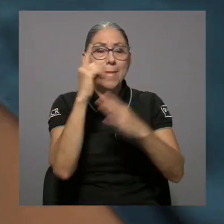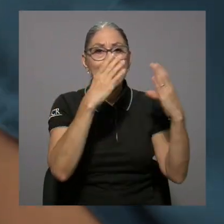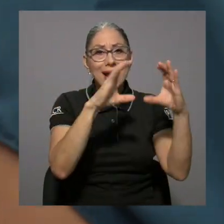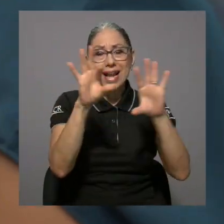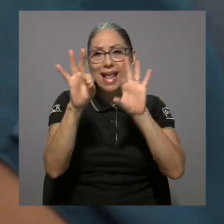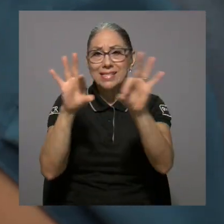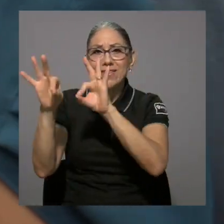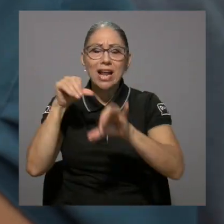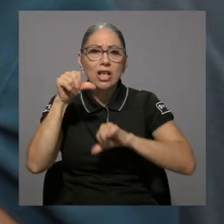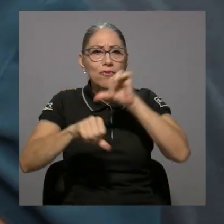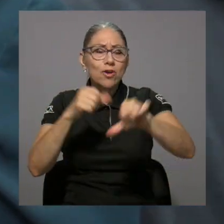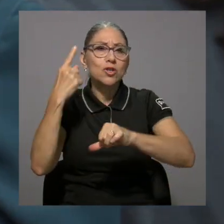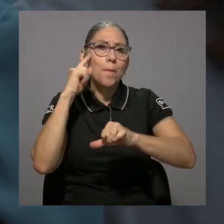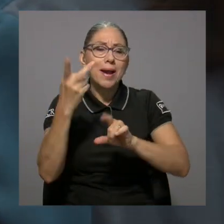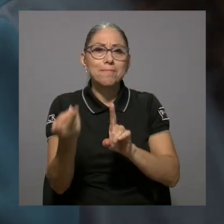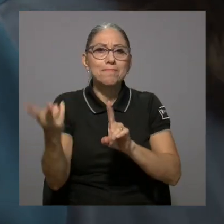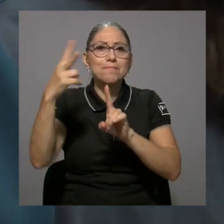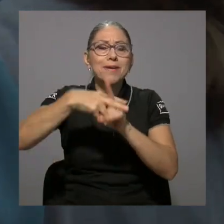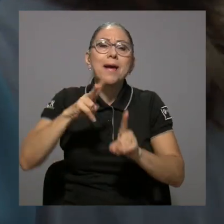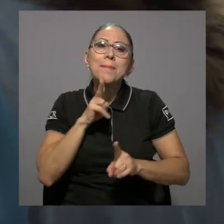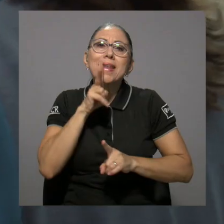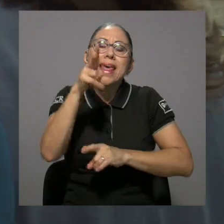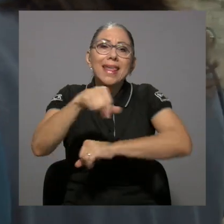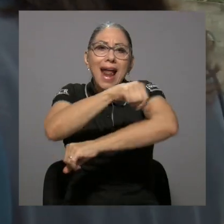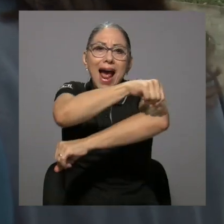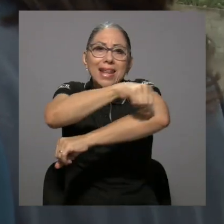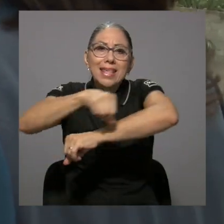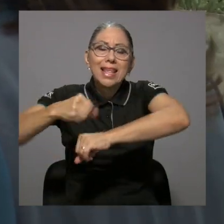implementar una verdadera arquitectura paisajística.